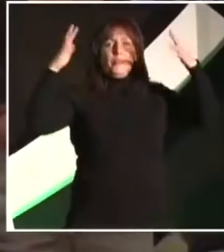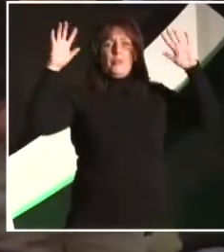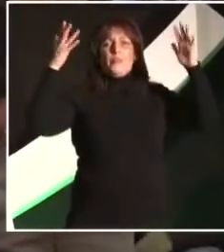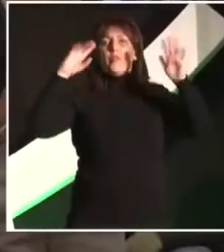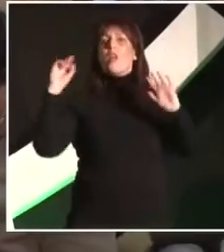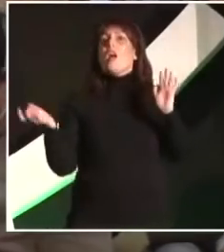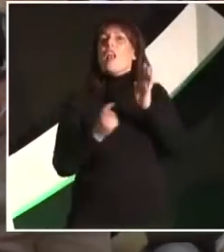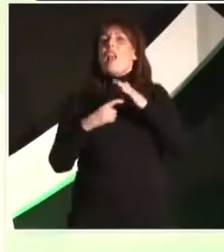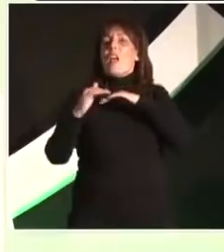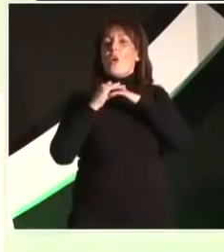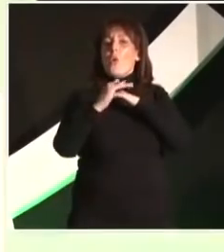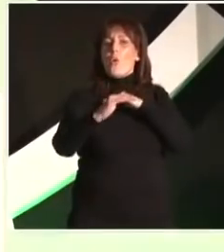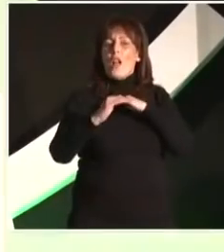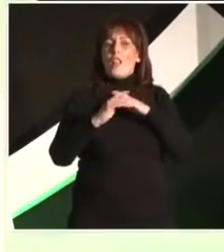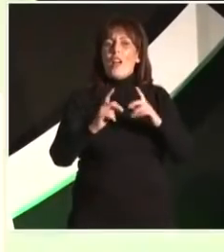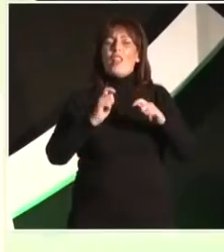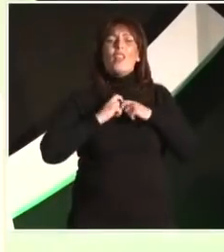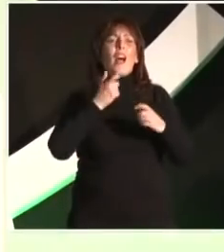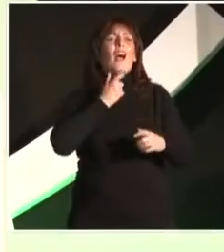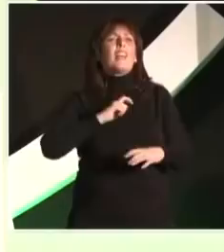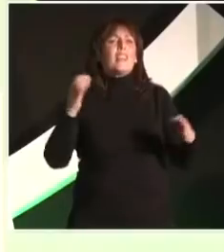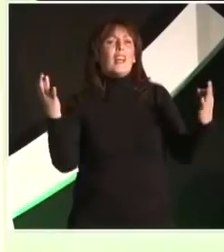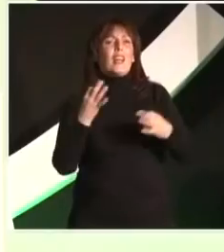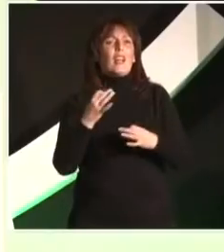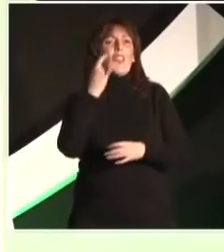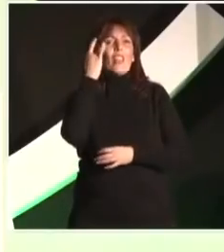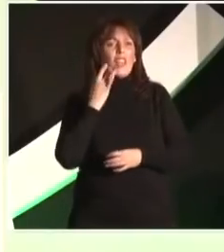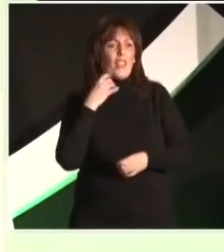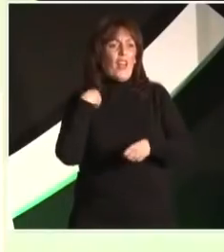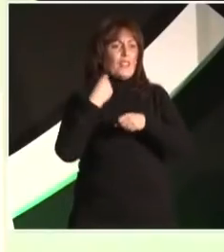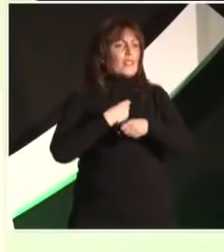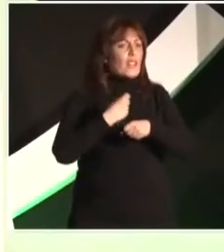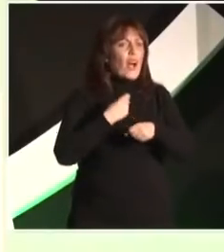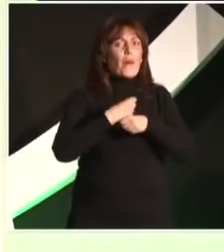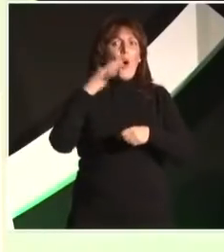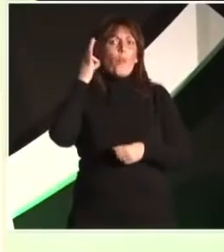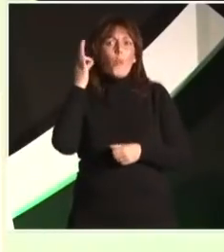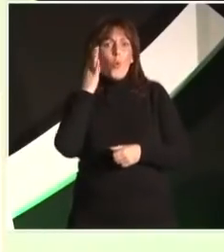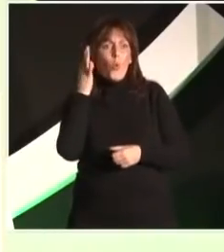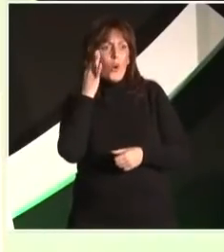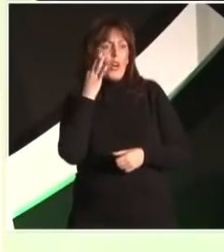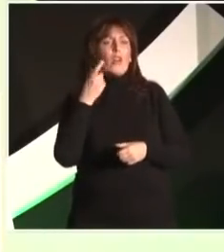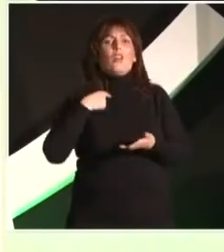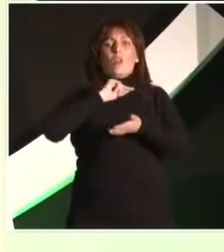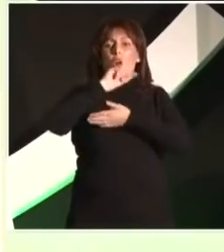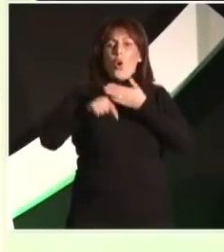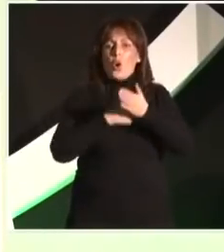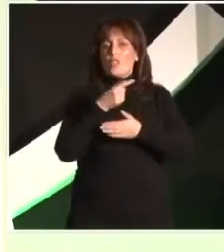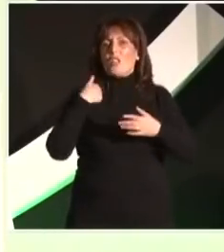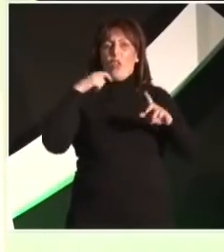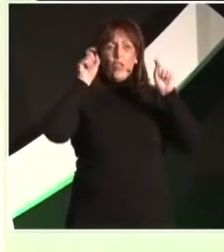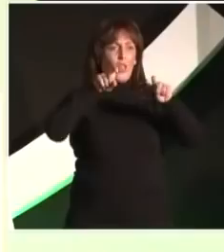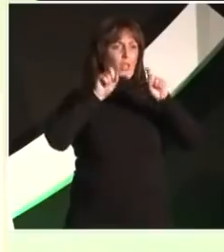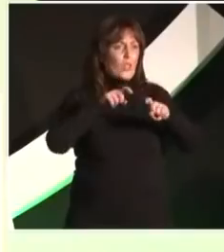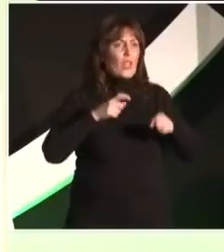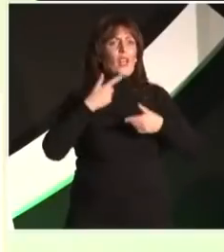Una ley de igualdad que garantice el trabajo y la dignidad de las mujeres, de las contratas de la educación, de